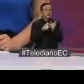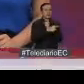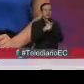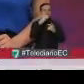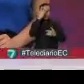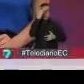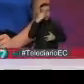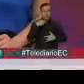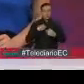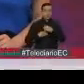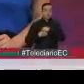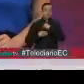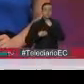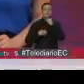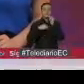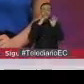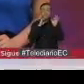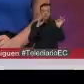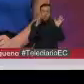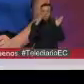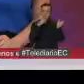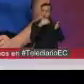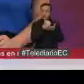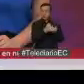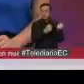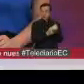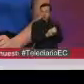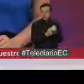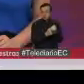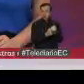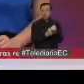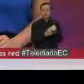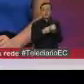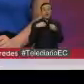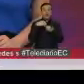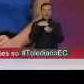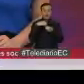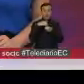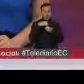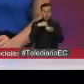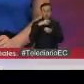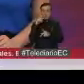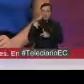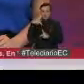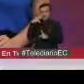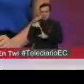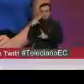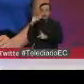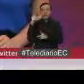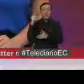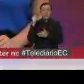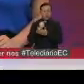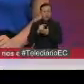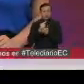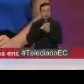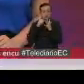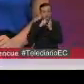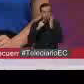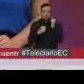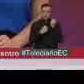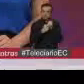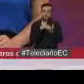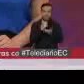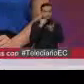de la Fundación María Gracia, el Fideicomiso Salvar Vidas, S.E. y la Prefectura del Guayas. En esta unidad de salud también